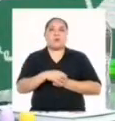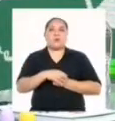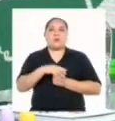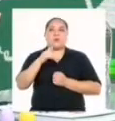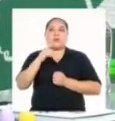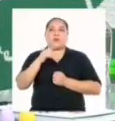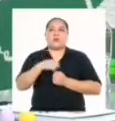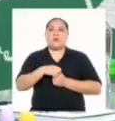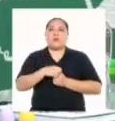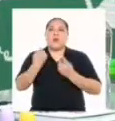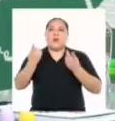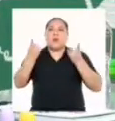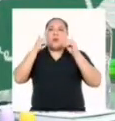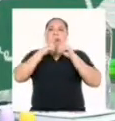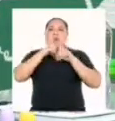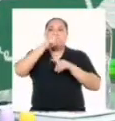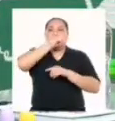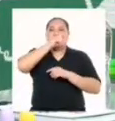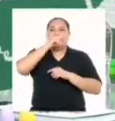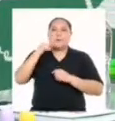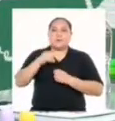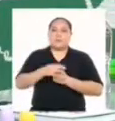Receta de torta de chocolate.